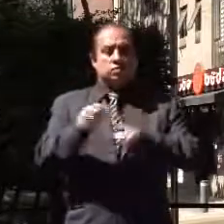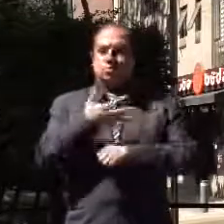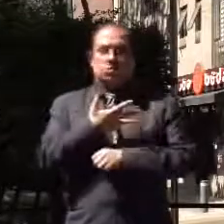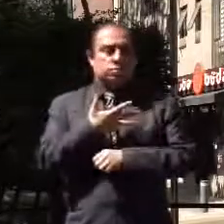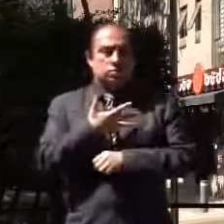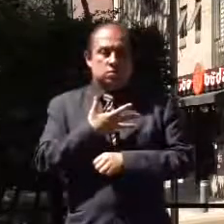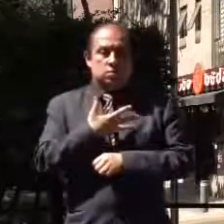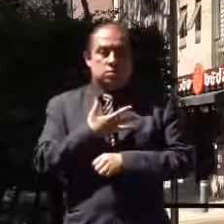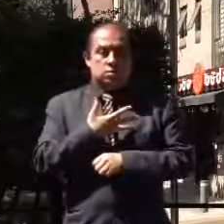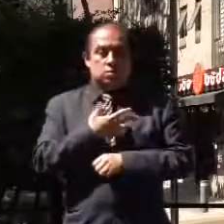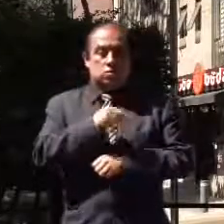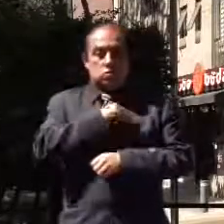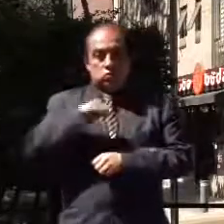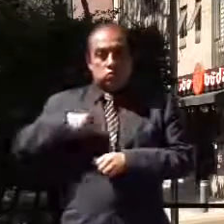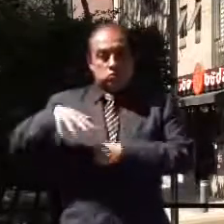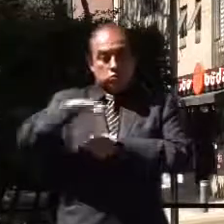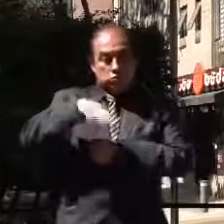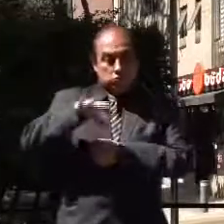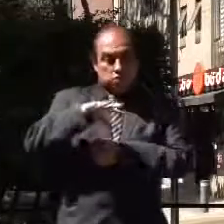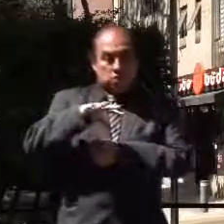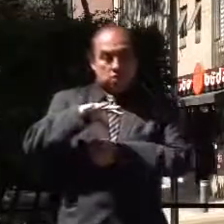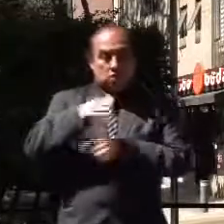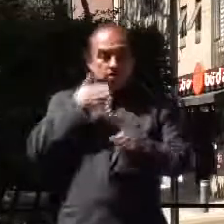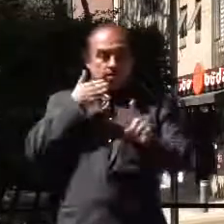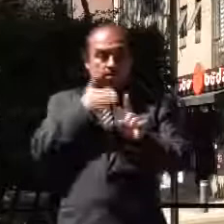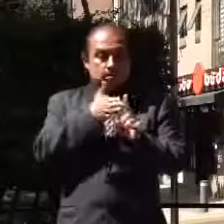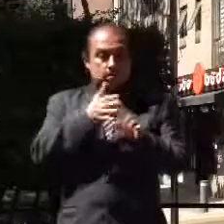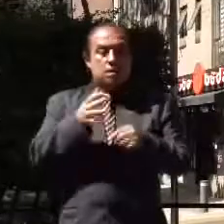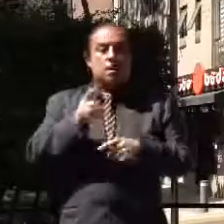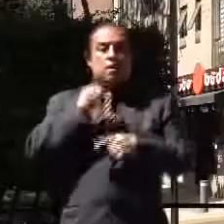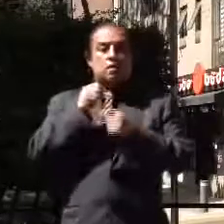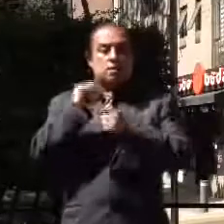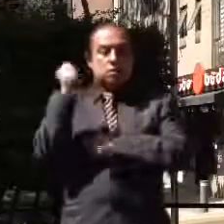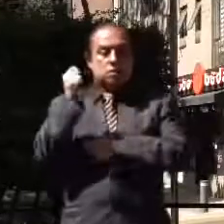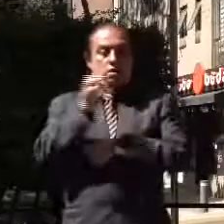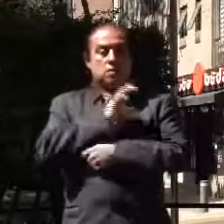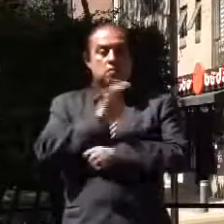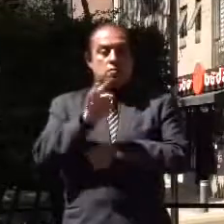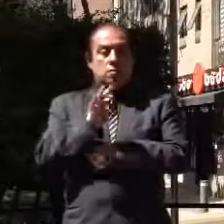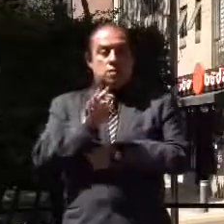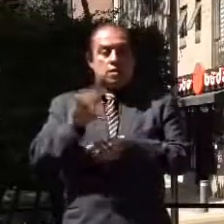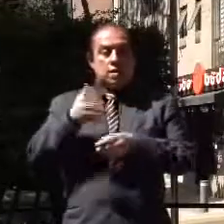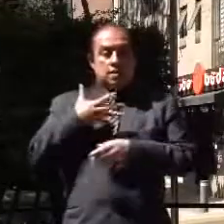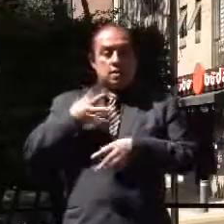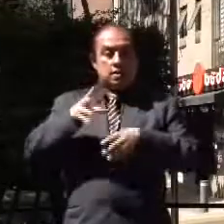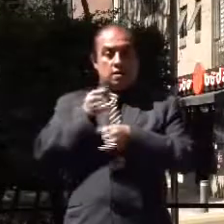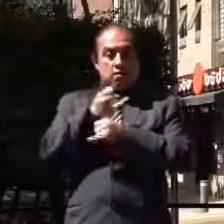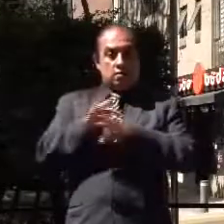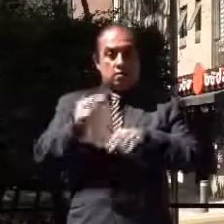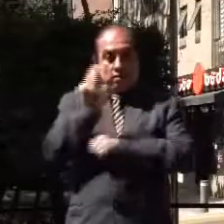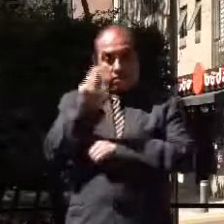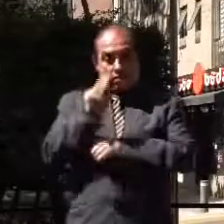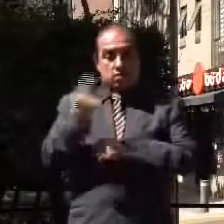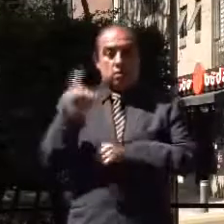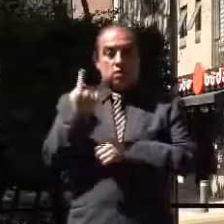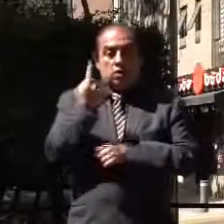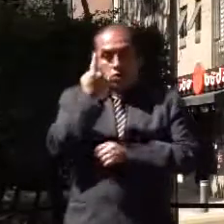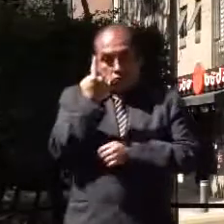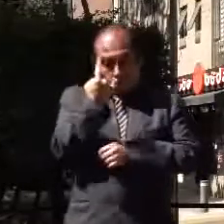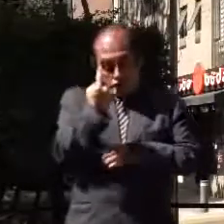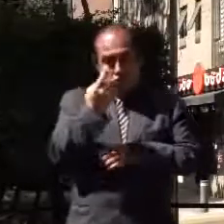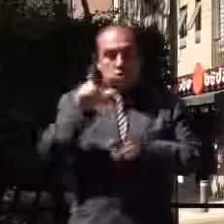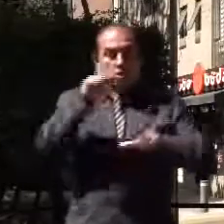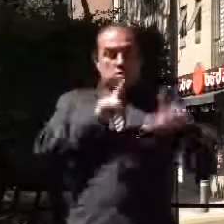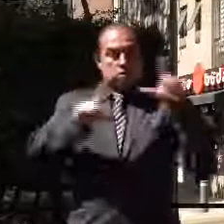tenemos. Lo que estamos buscando es la tecnología que nos permita recabar la información que necesitamos, y que con un laboratorio